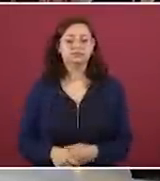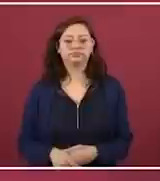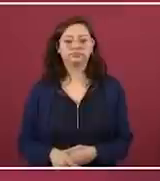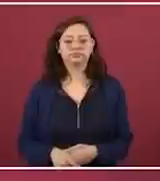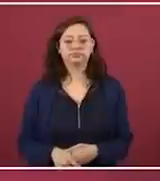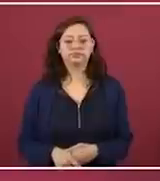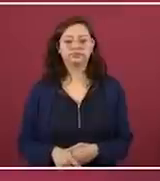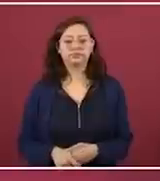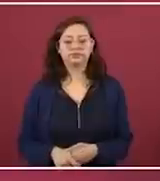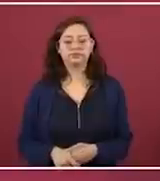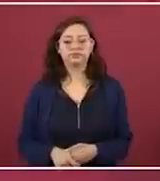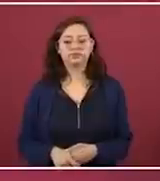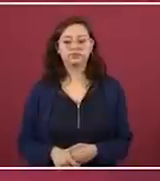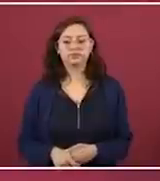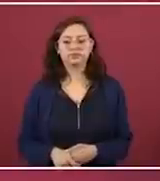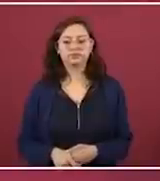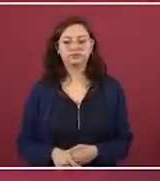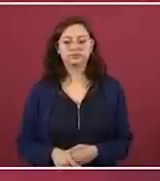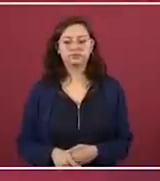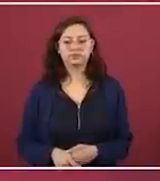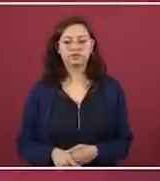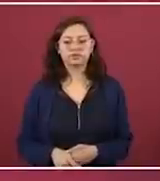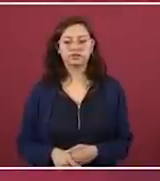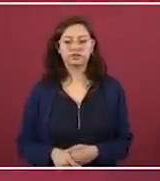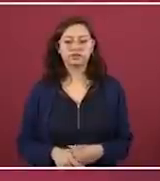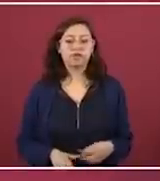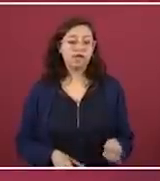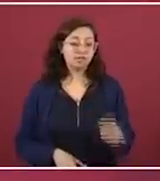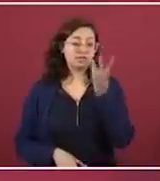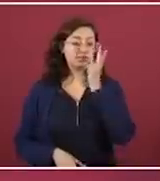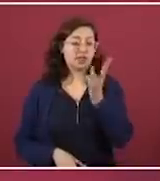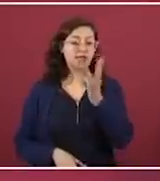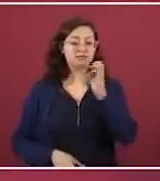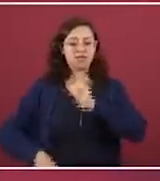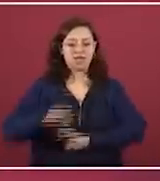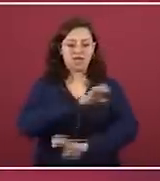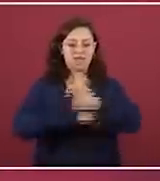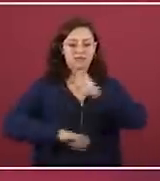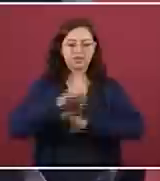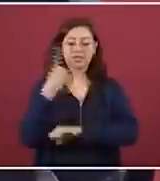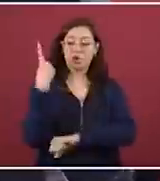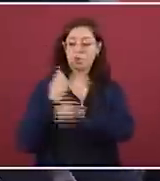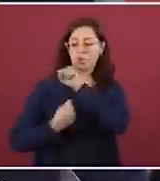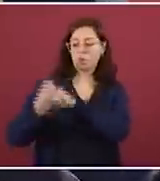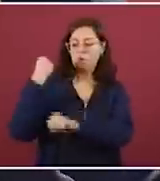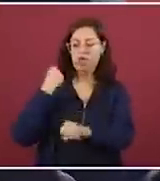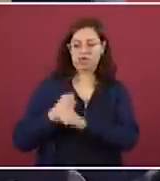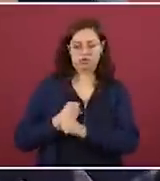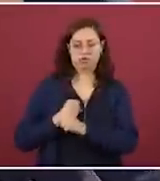Tres empresas le vendieron el año pasado,